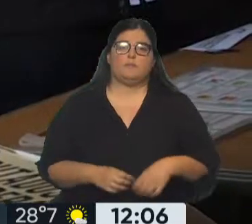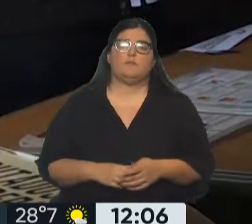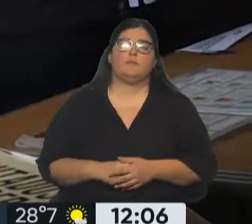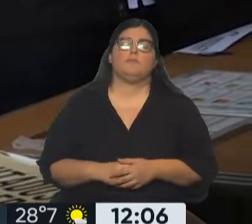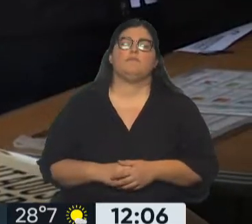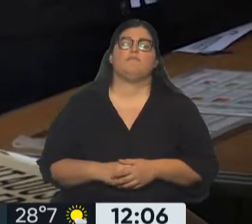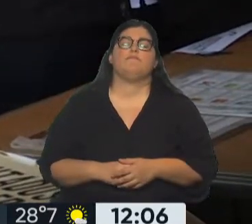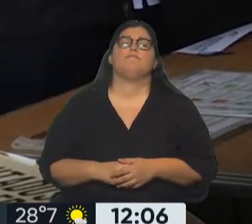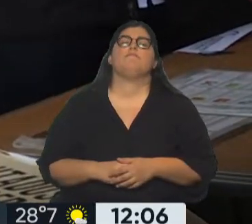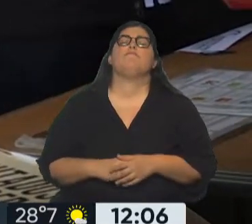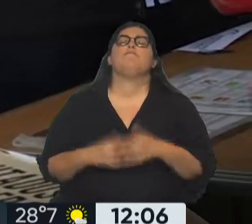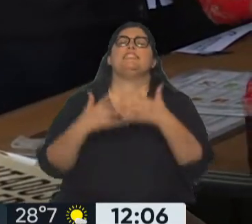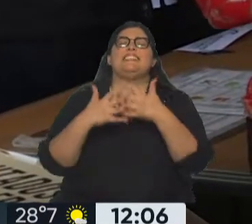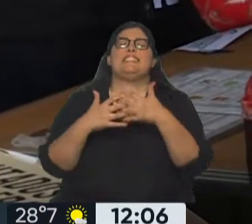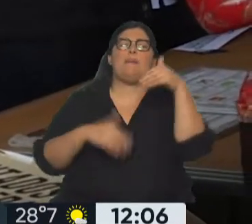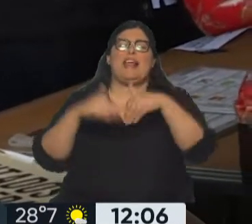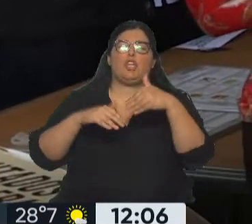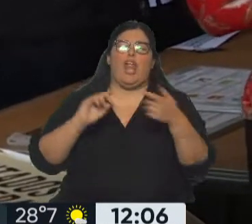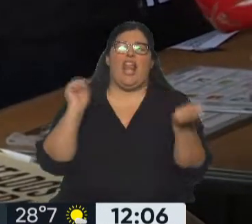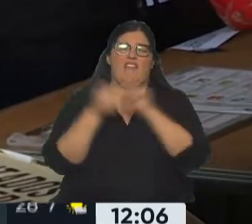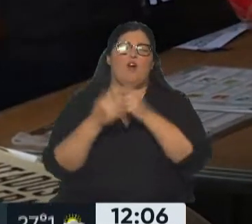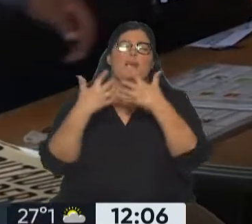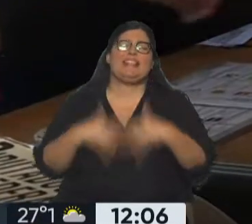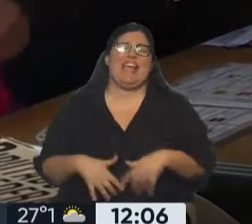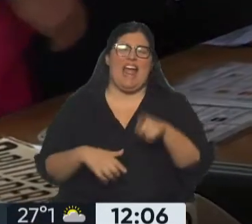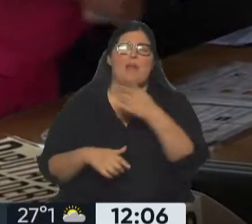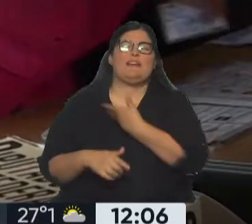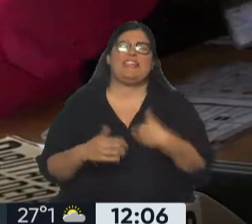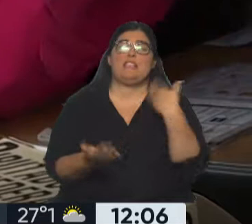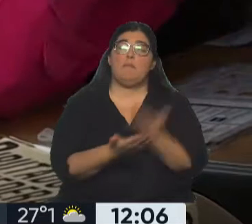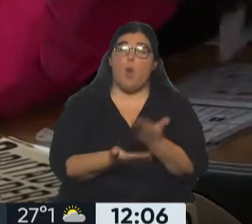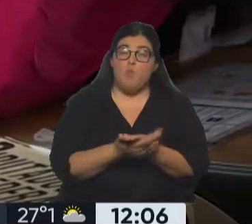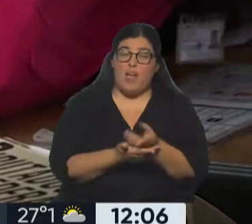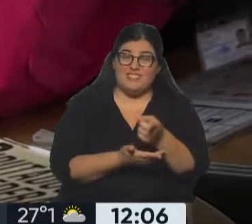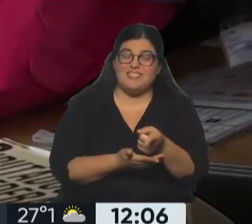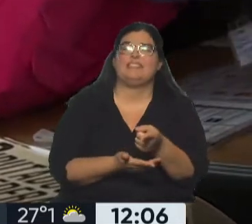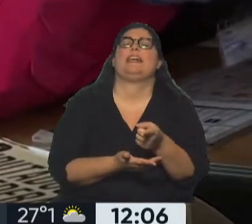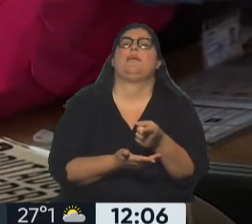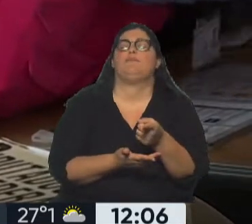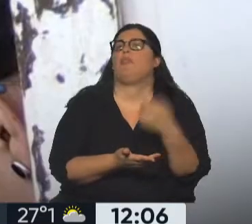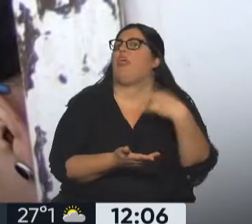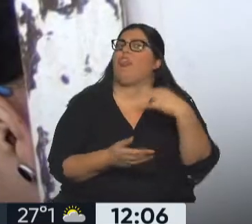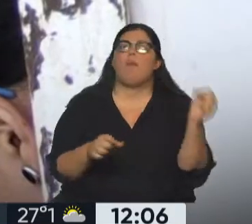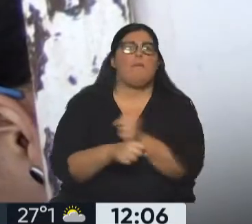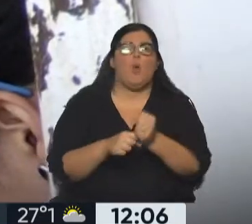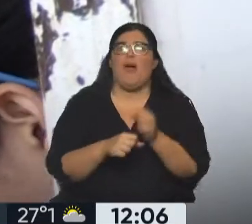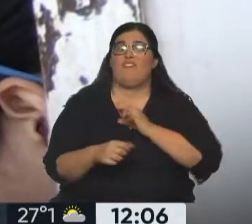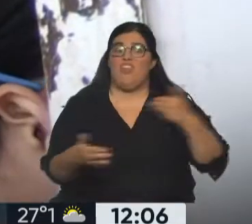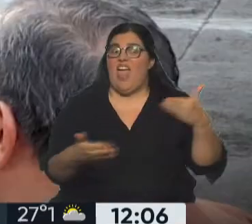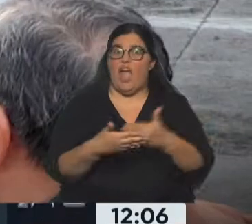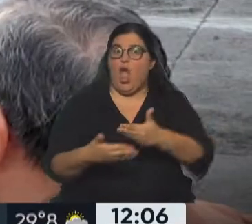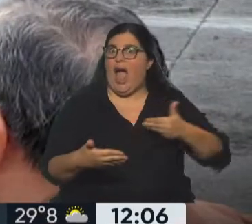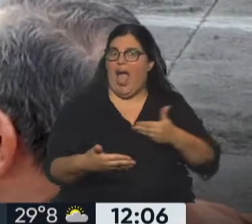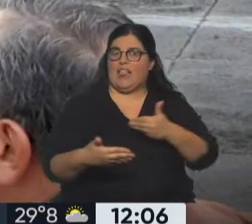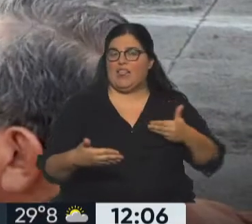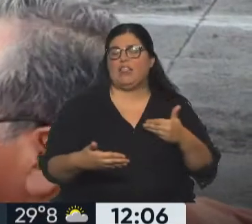La reforma integral del sistema electoral que propone el presidente de México, Andrés Manuel López Obrador, debería aprobarse antes de fin de este año para que se